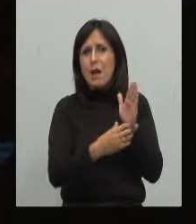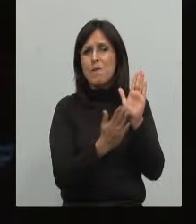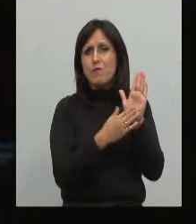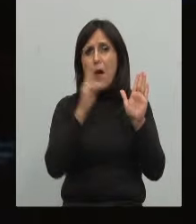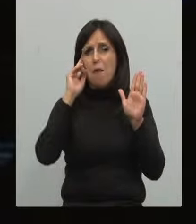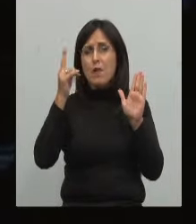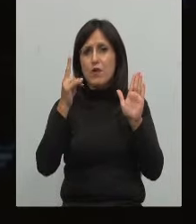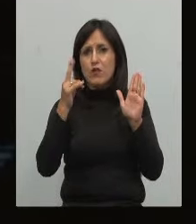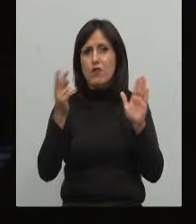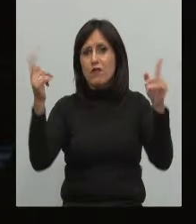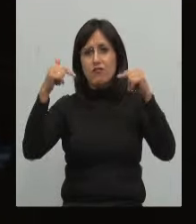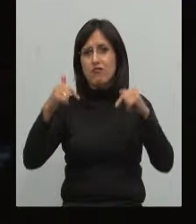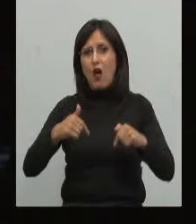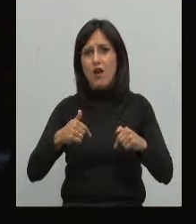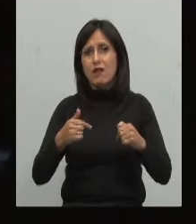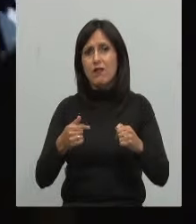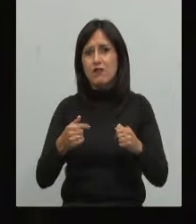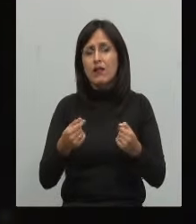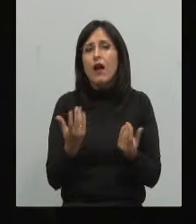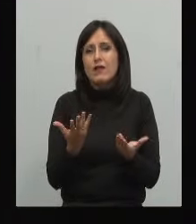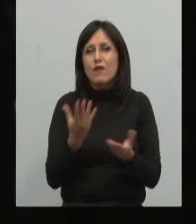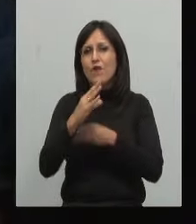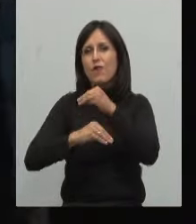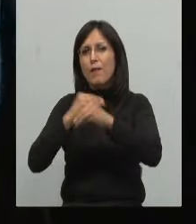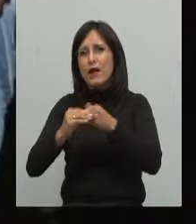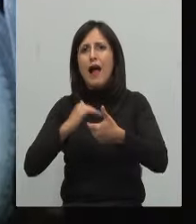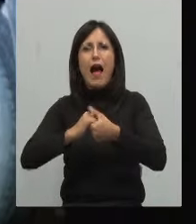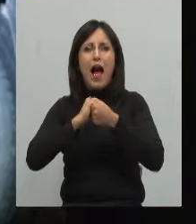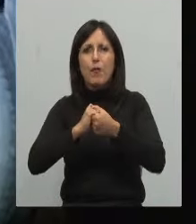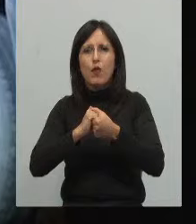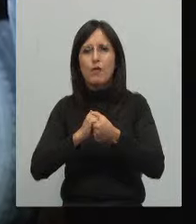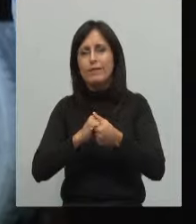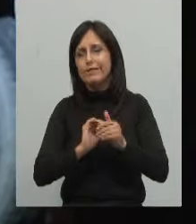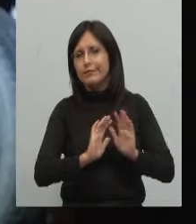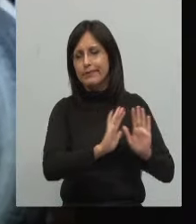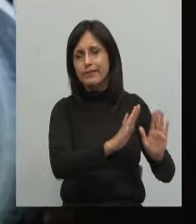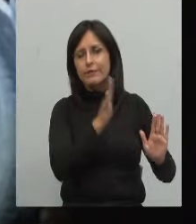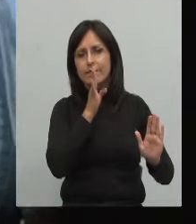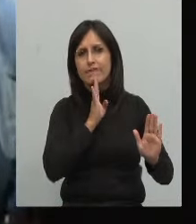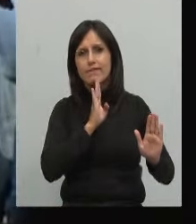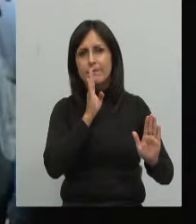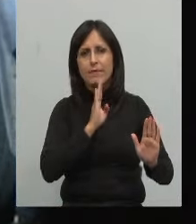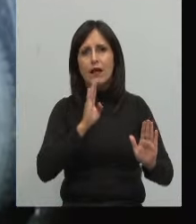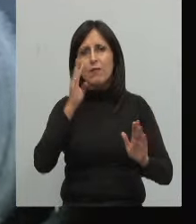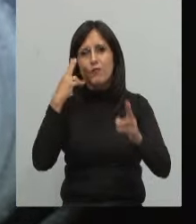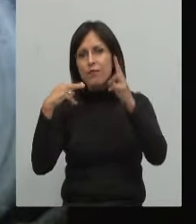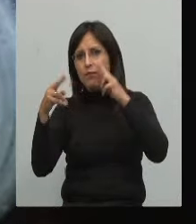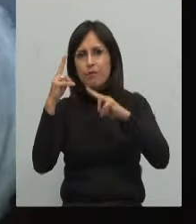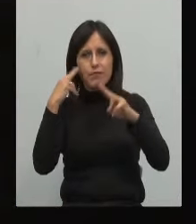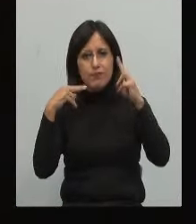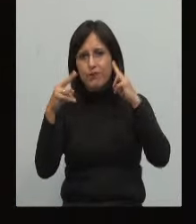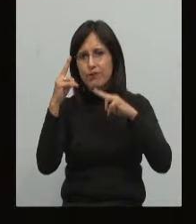recién iban a empezar a moverse. Después, como le cuento, a las 5 de la tarde recién comenzaron a